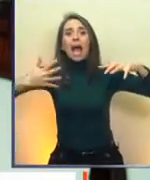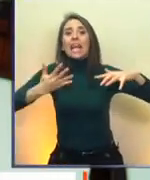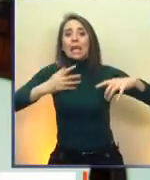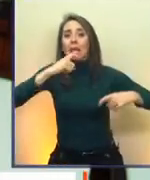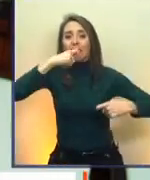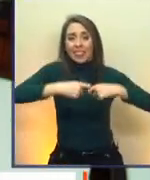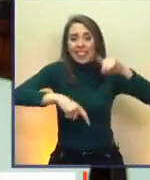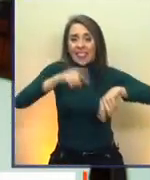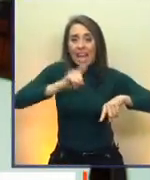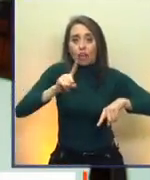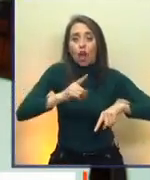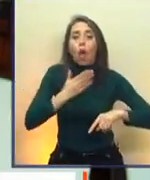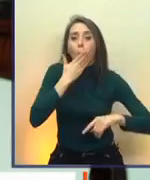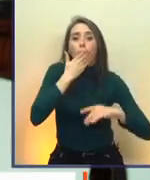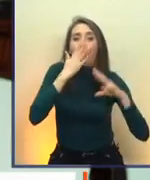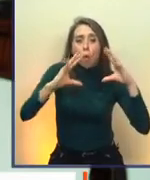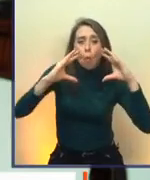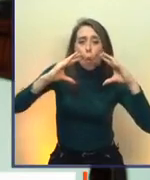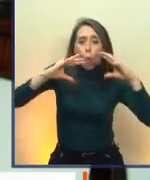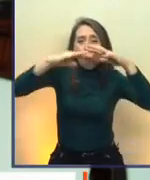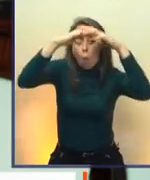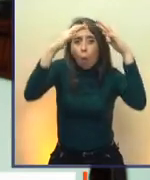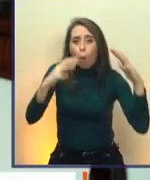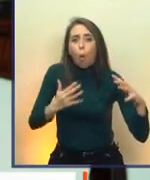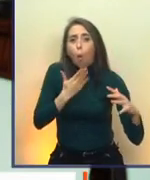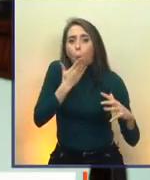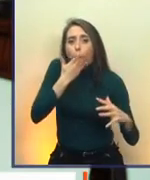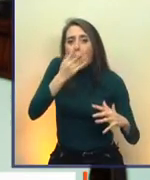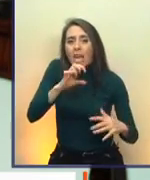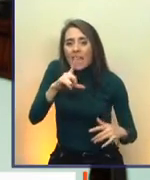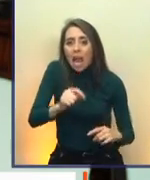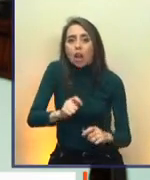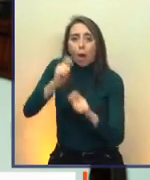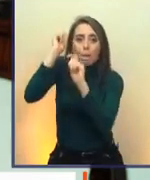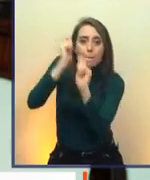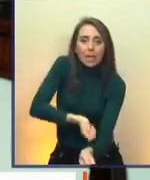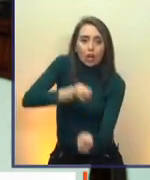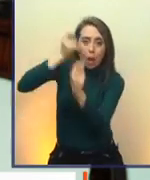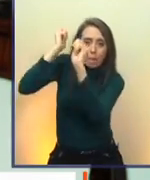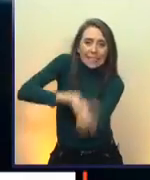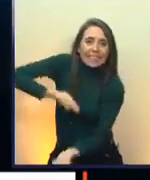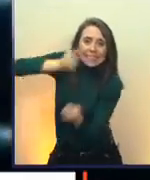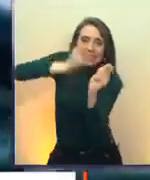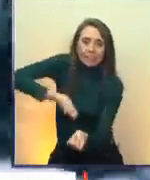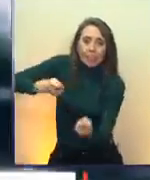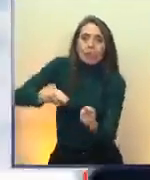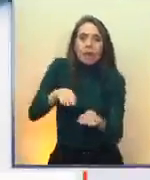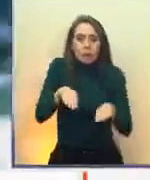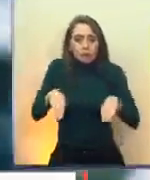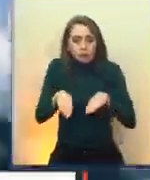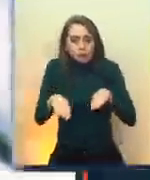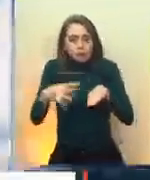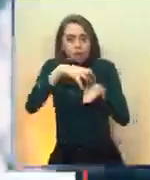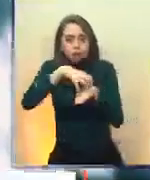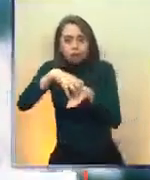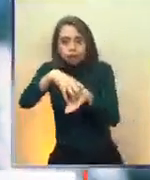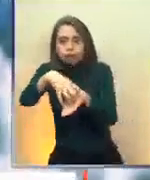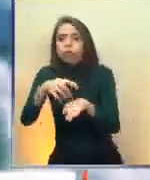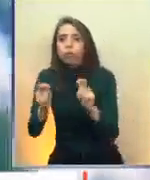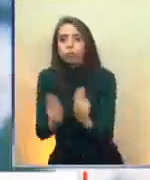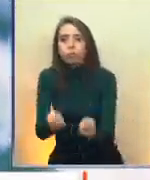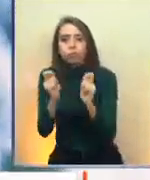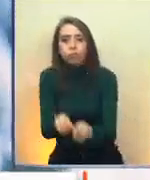picota dar la pasada a los trineos con las cargas. Ni gli esquimesi ni i cani sembravano